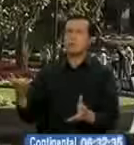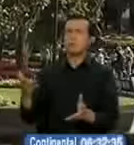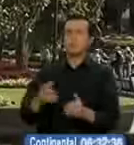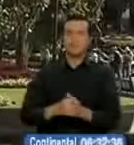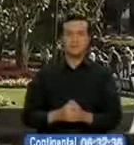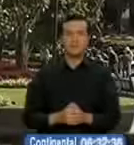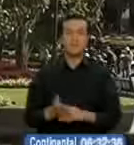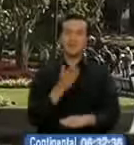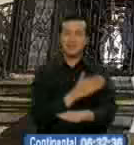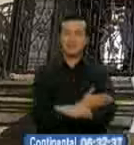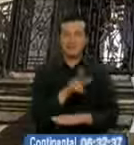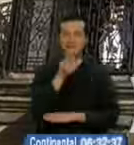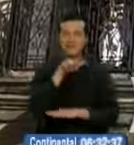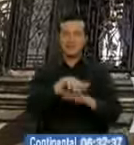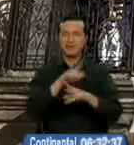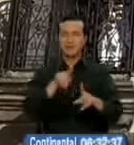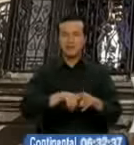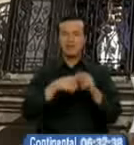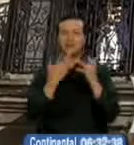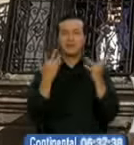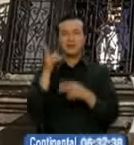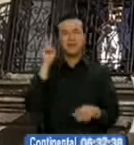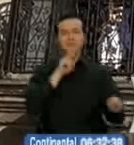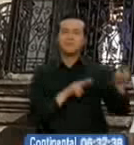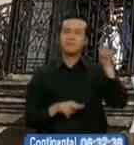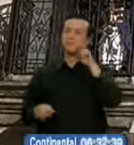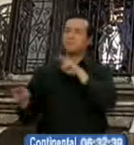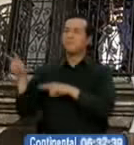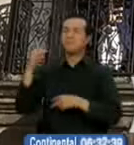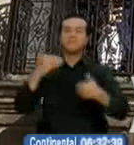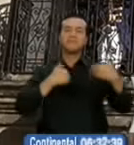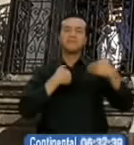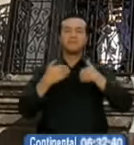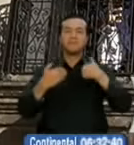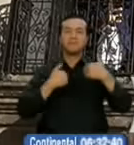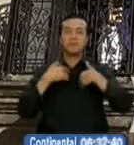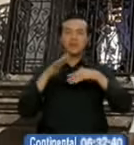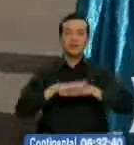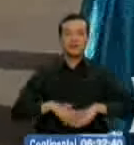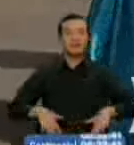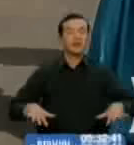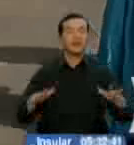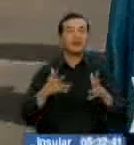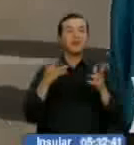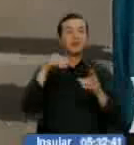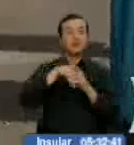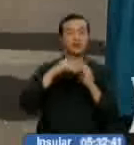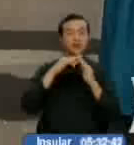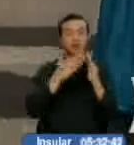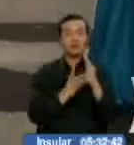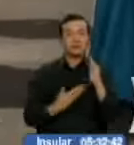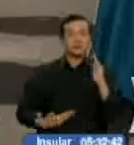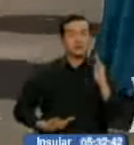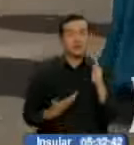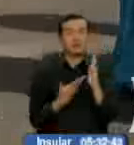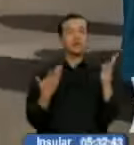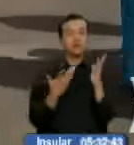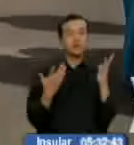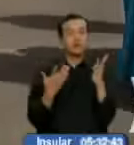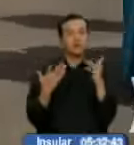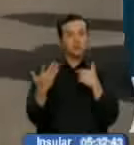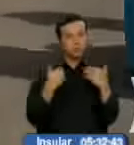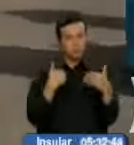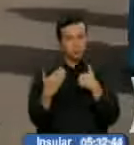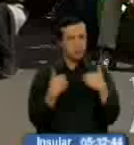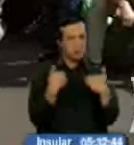Previamente a las 15 horas, inician los recorridos teatralizados al interior del Palacio de Carondelet, que se refieren a personajes y hechos de esta